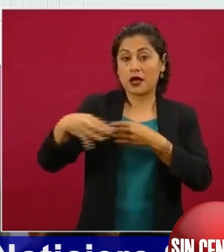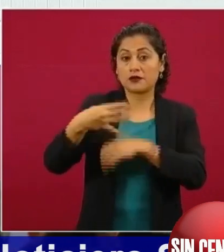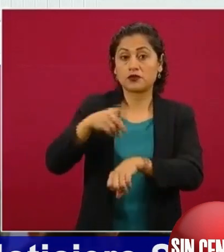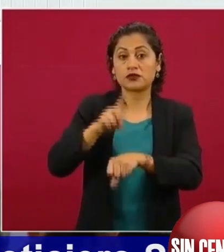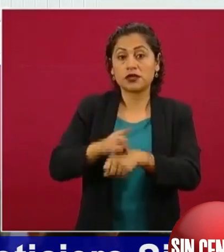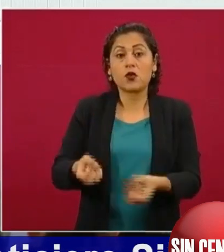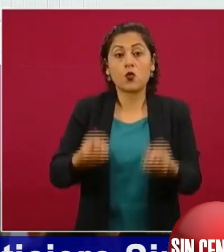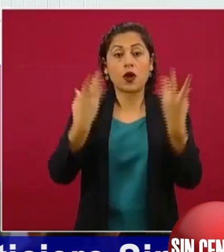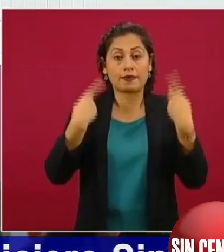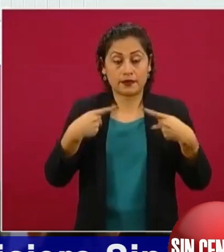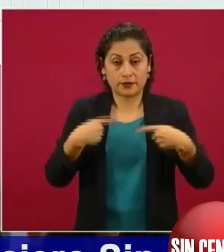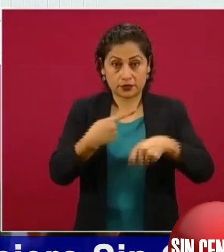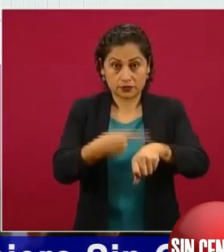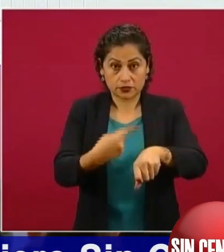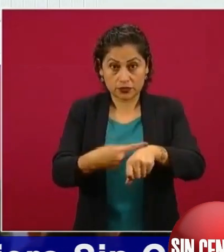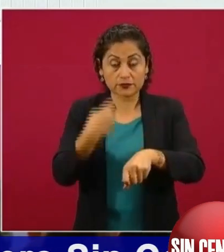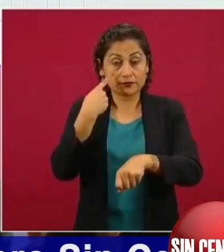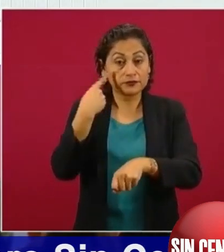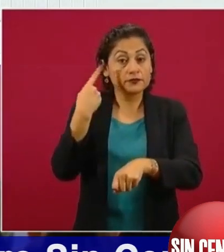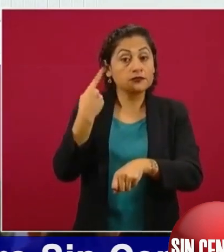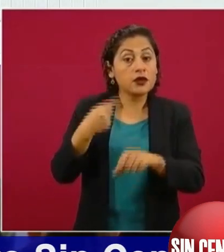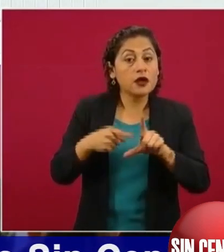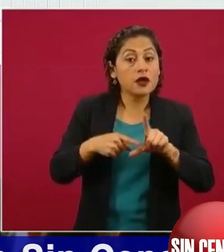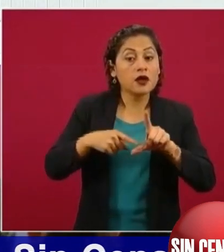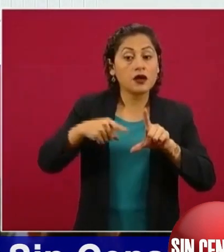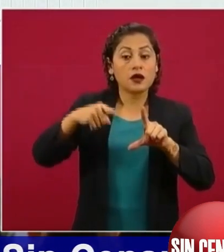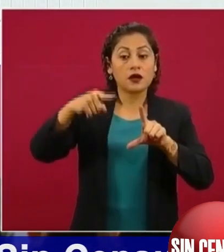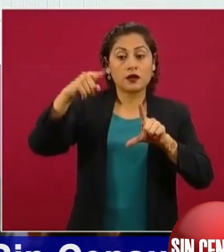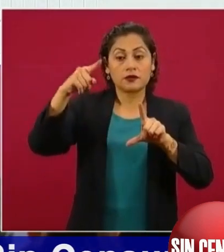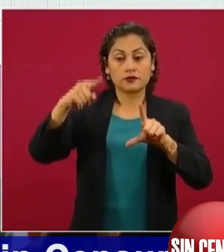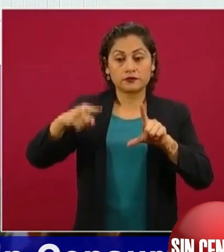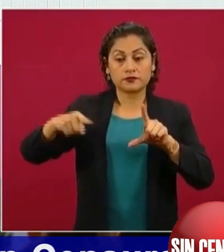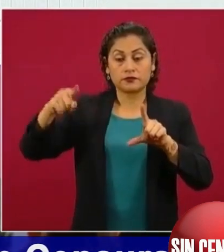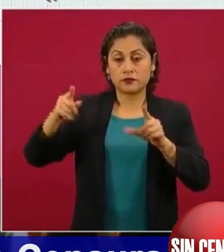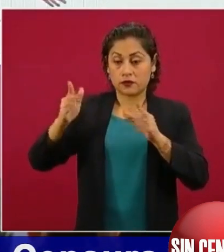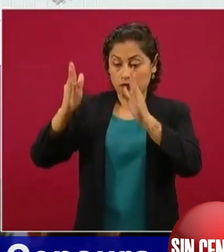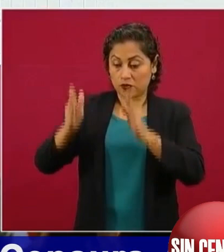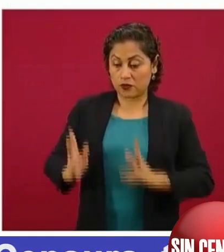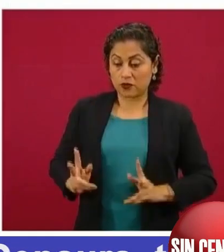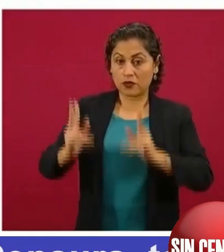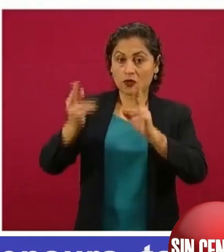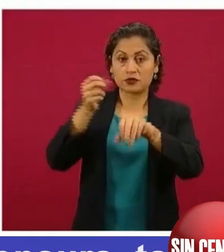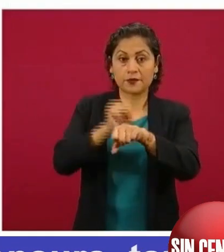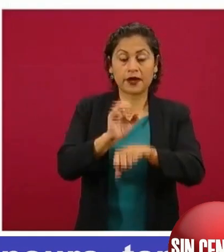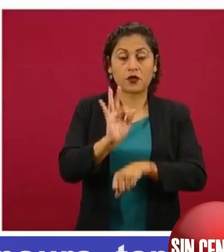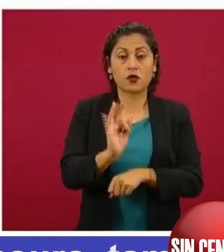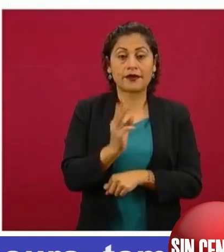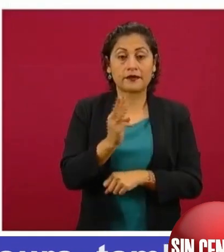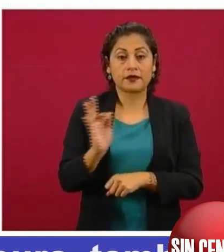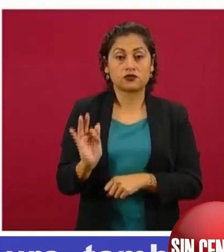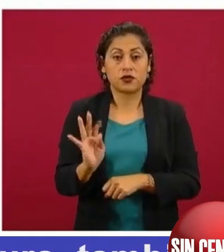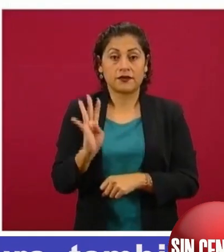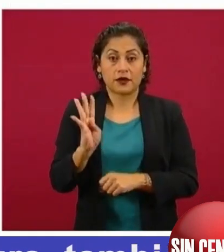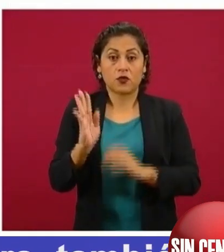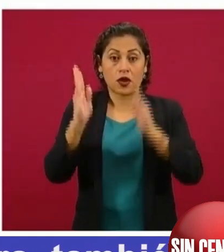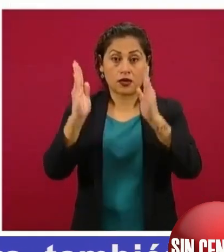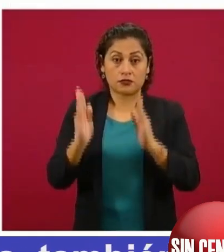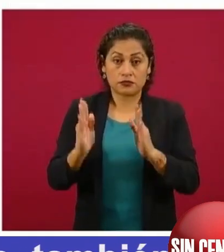vemos esta tendencia de incremento, excepto con el cambio entre la semana 43 y la 44, que se